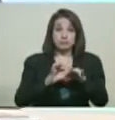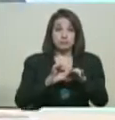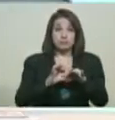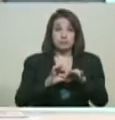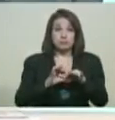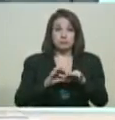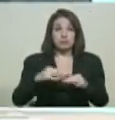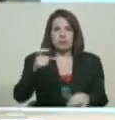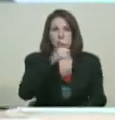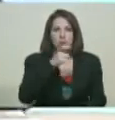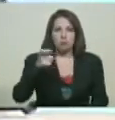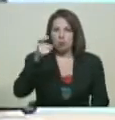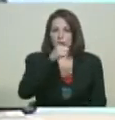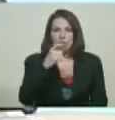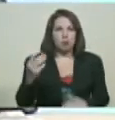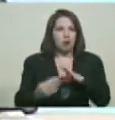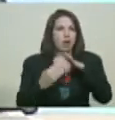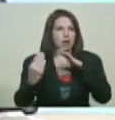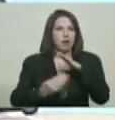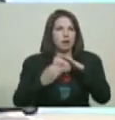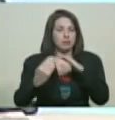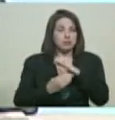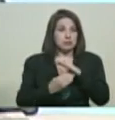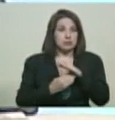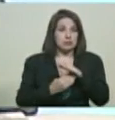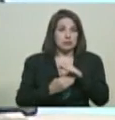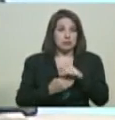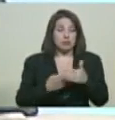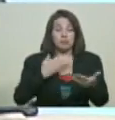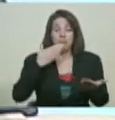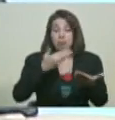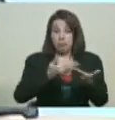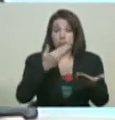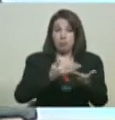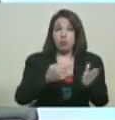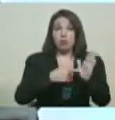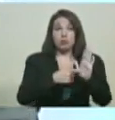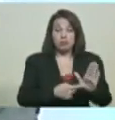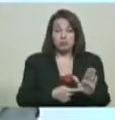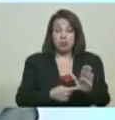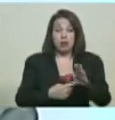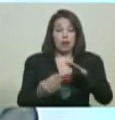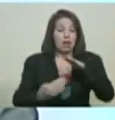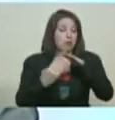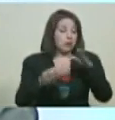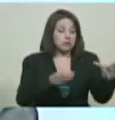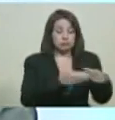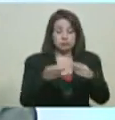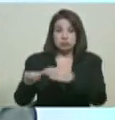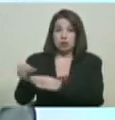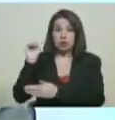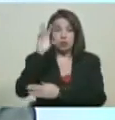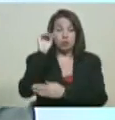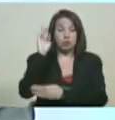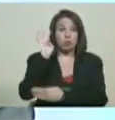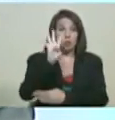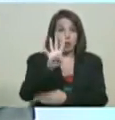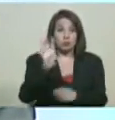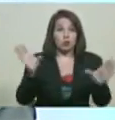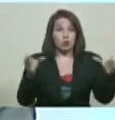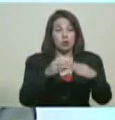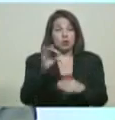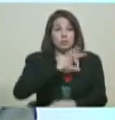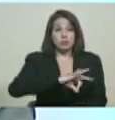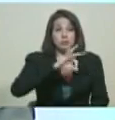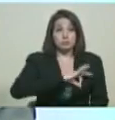y busquemos a las bases para que sean las bases las protagonistas del cuarto congreso histórico del partido socialista